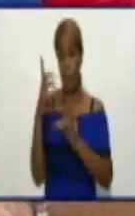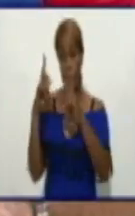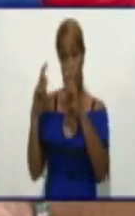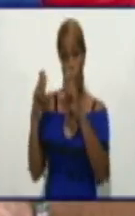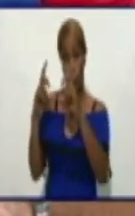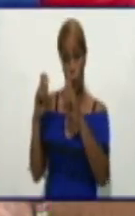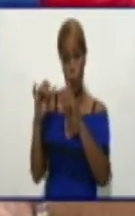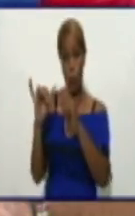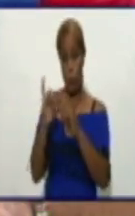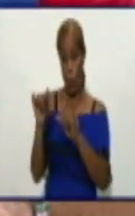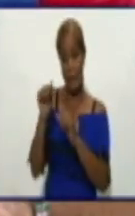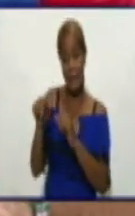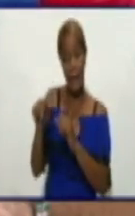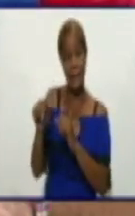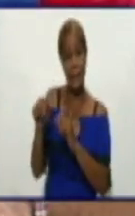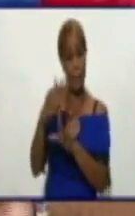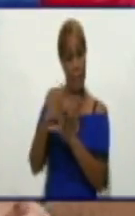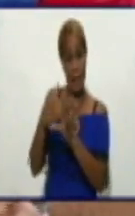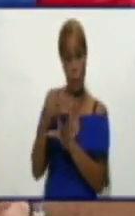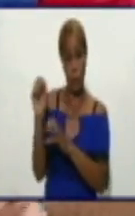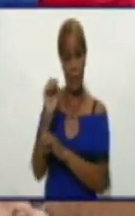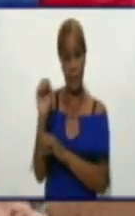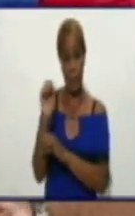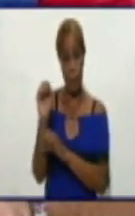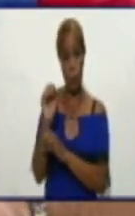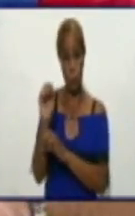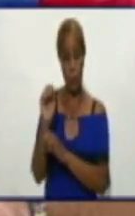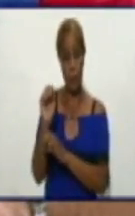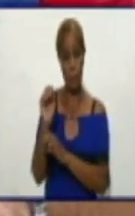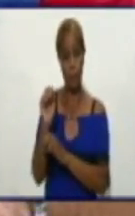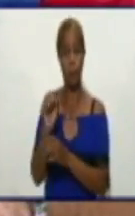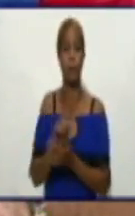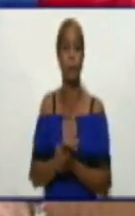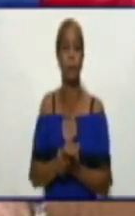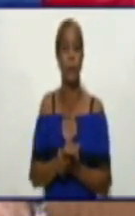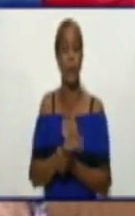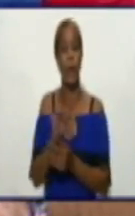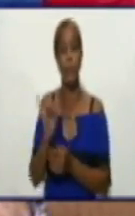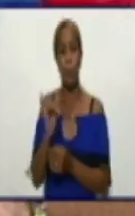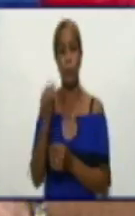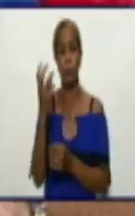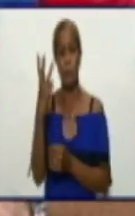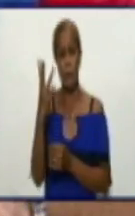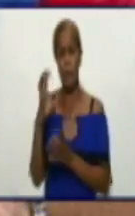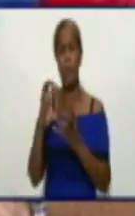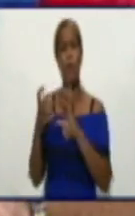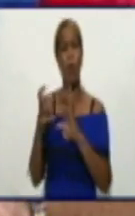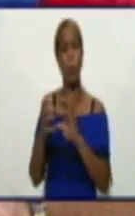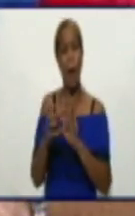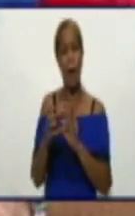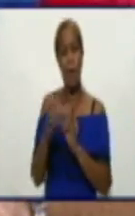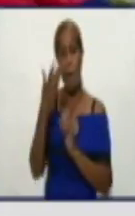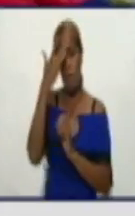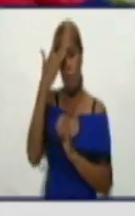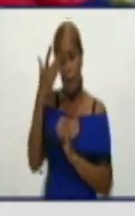su vehículo, 3 fotos tipo postal pequeña, por el frente, costado y por la parte trasera,